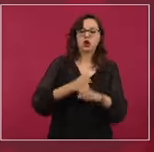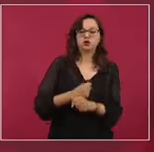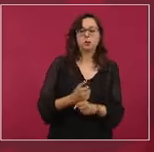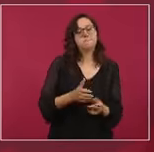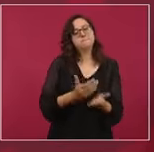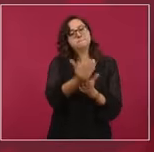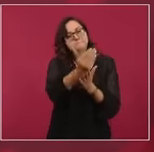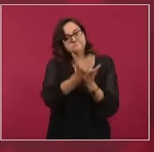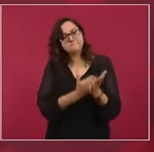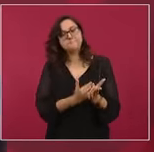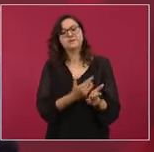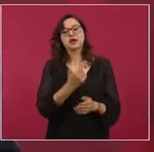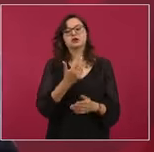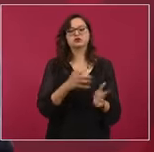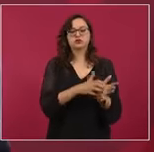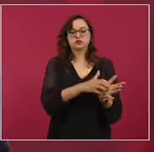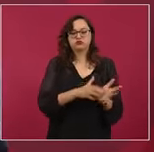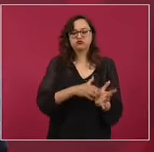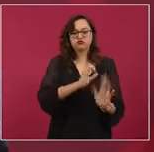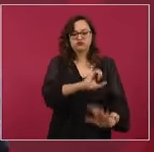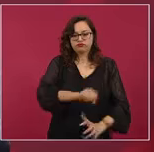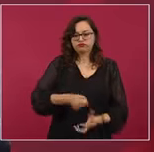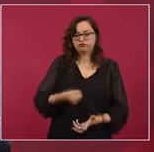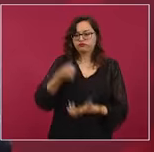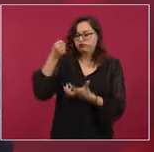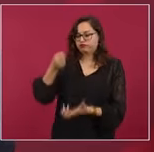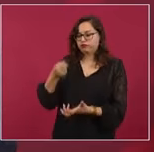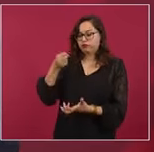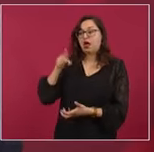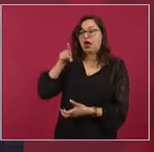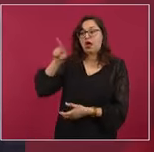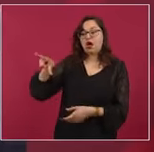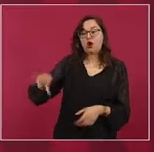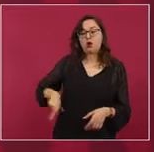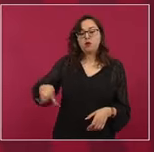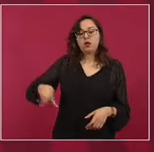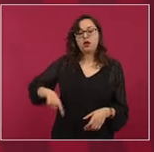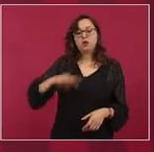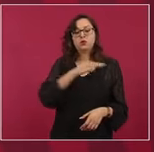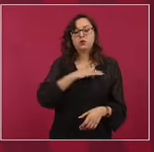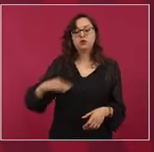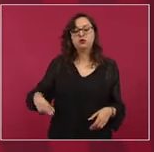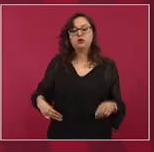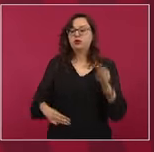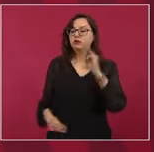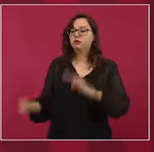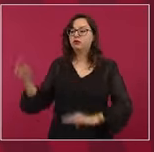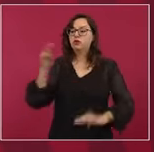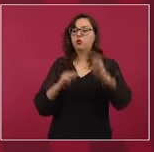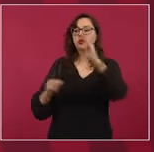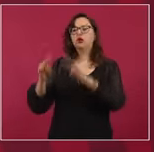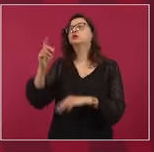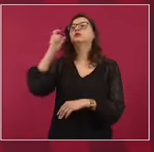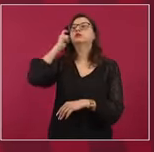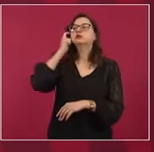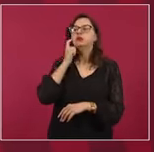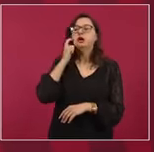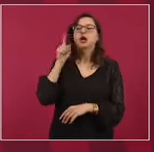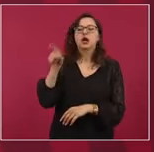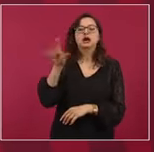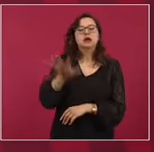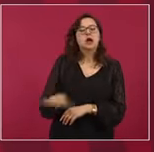entregando a los gobiernos municipales de la montaña de Guerrero, que es de la zona, si no es